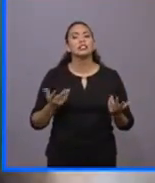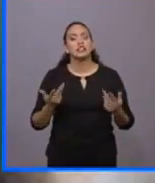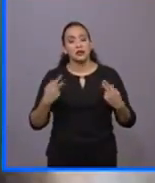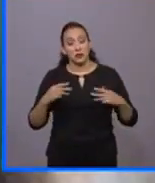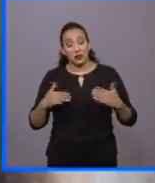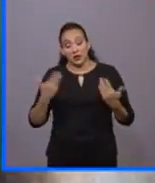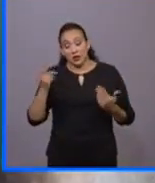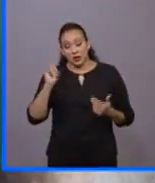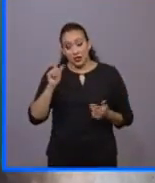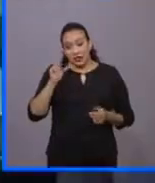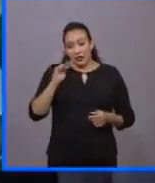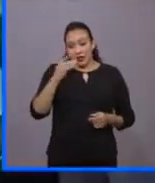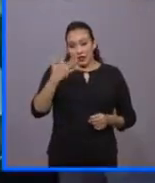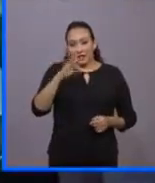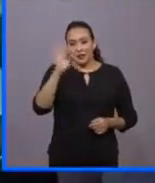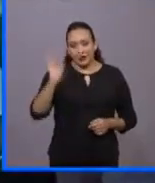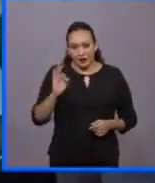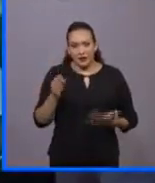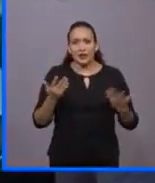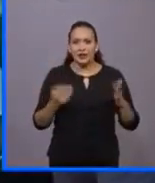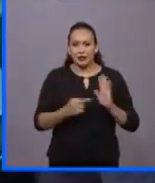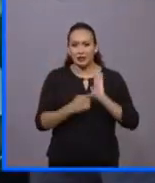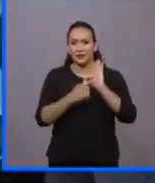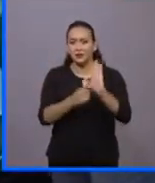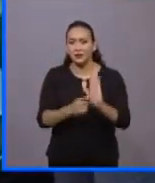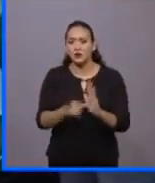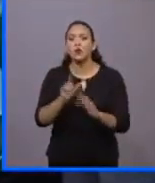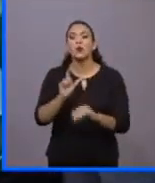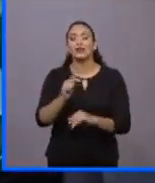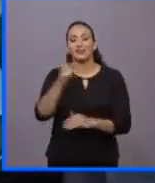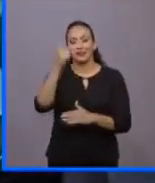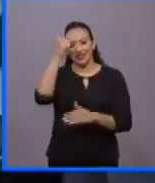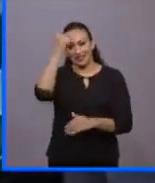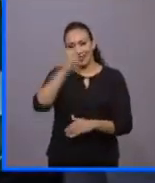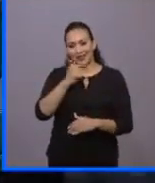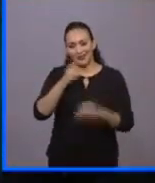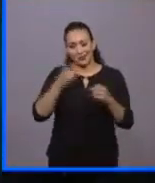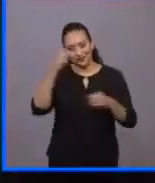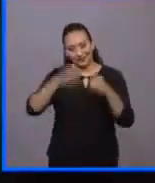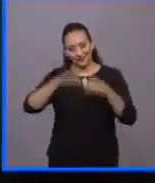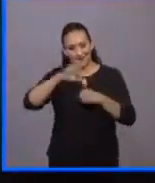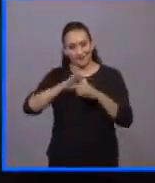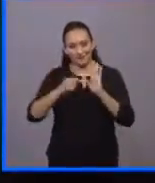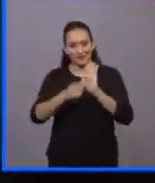del 95% y que se dará a conocer la noche de la jornada electoral.